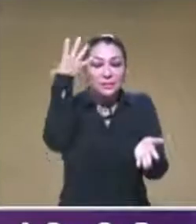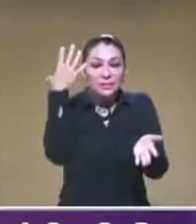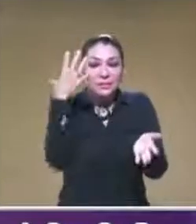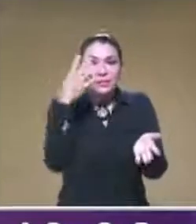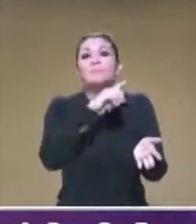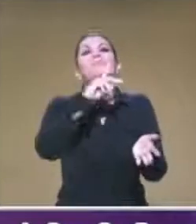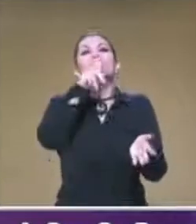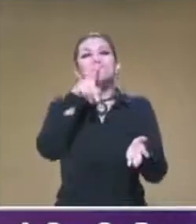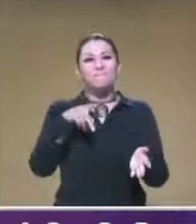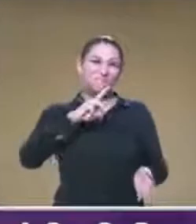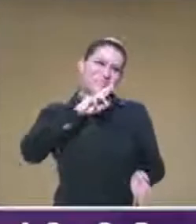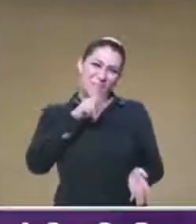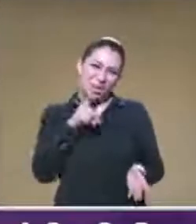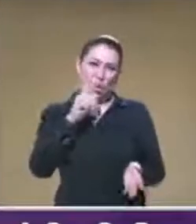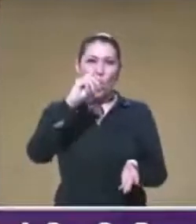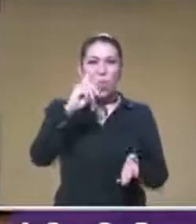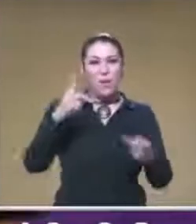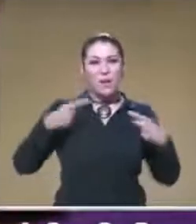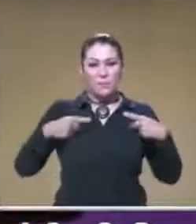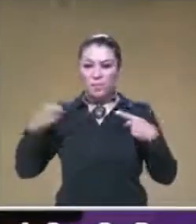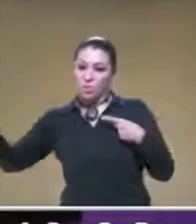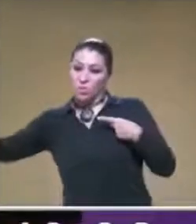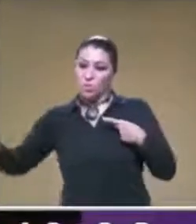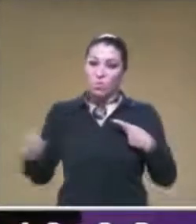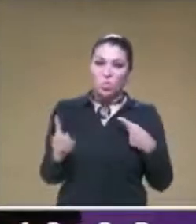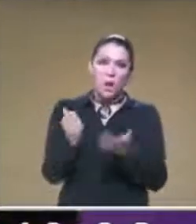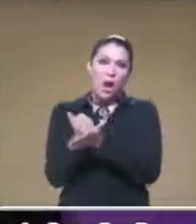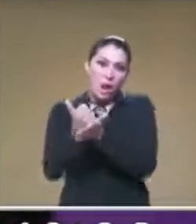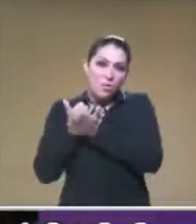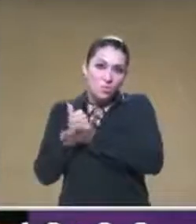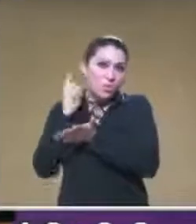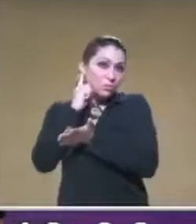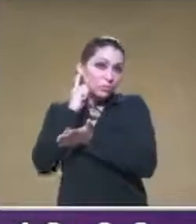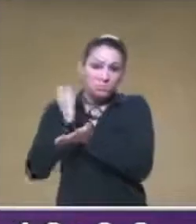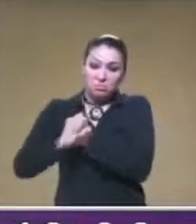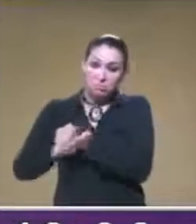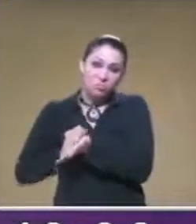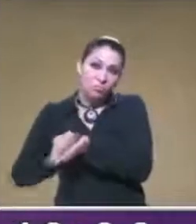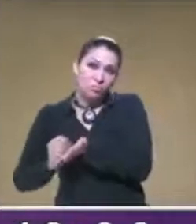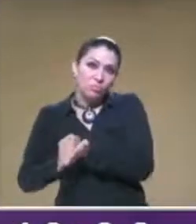alguien apoyándome a tomar notas, esto será de gran utilidad.